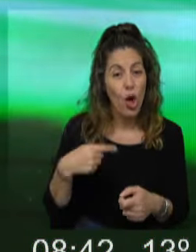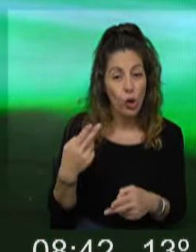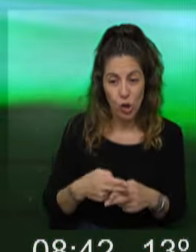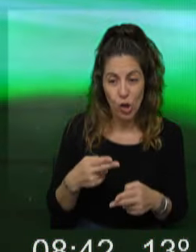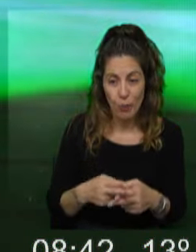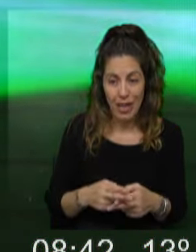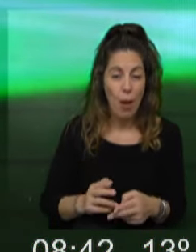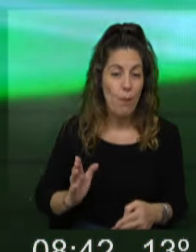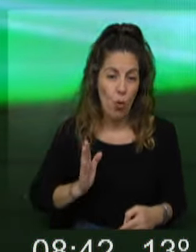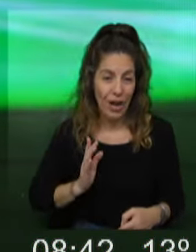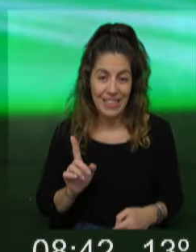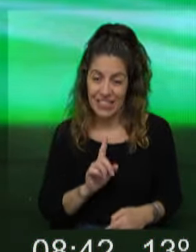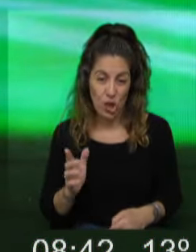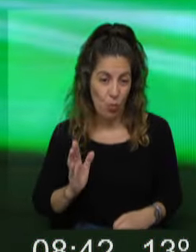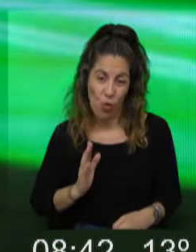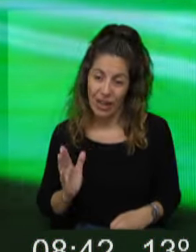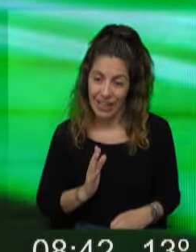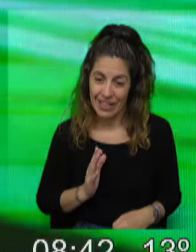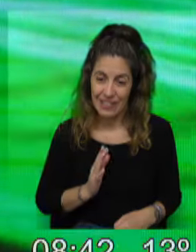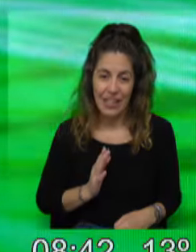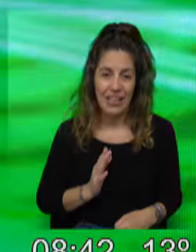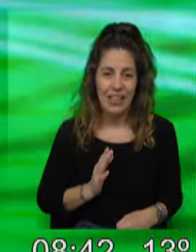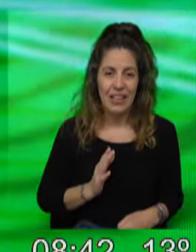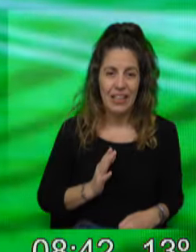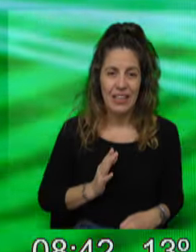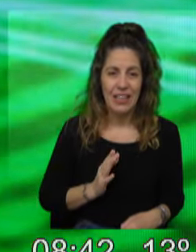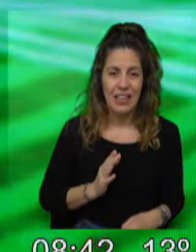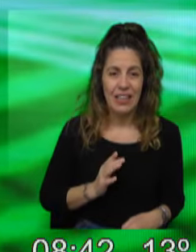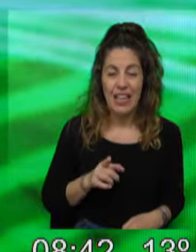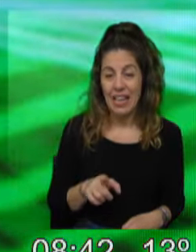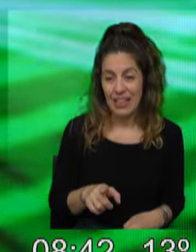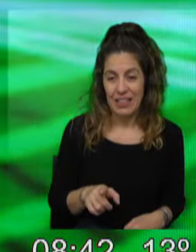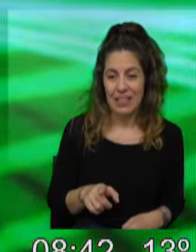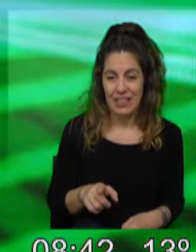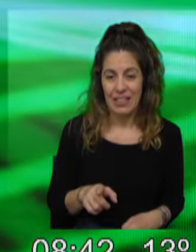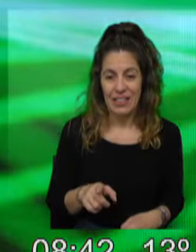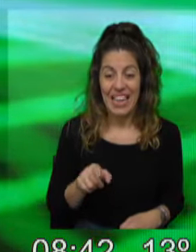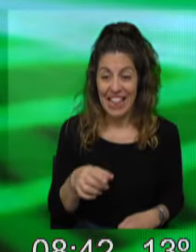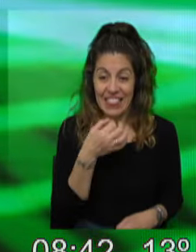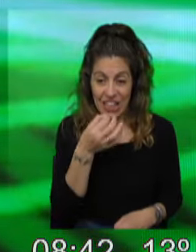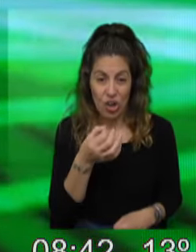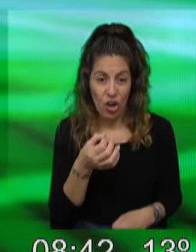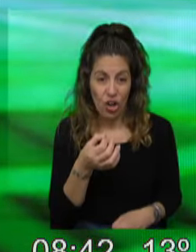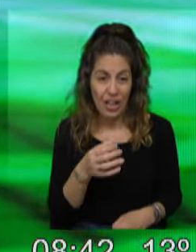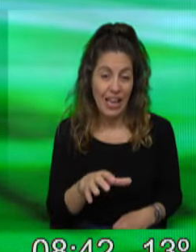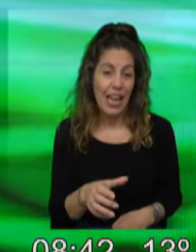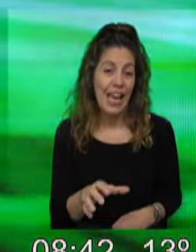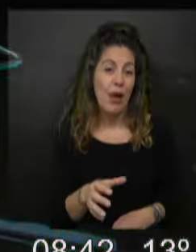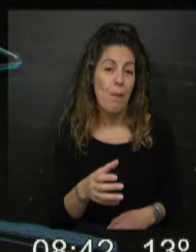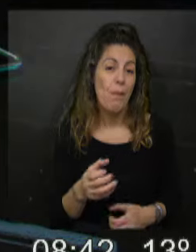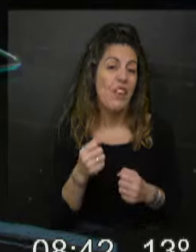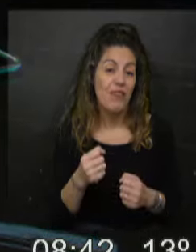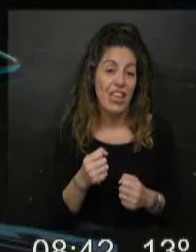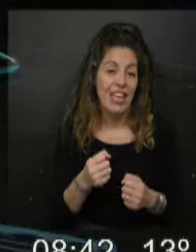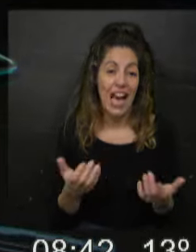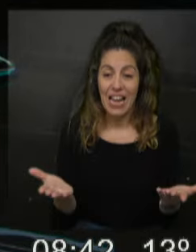las mujeres manifestó más de una vez su preferencia por la por la actual ministra de economía as leche